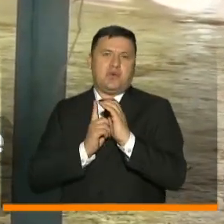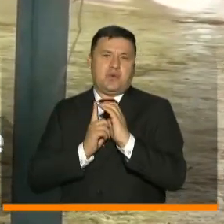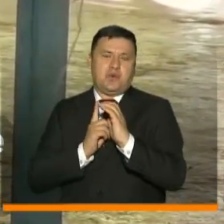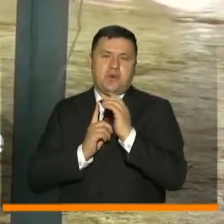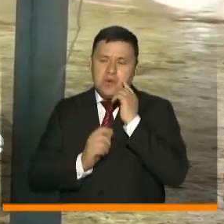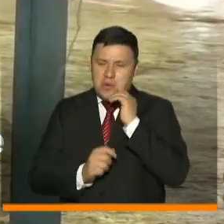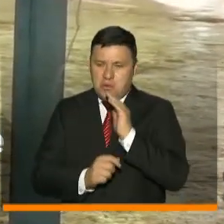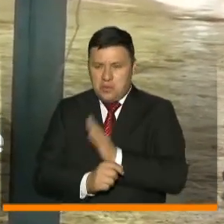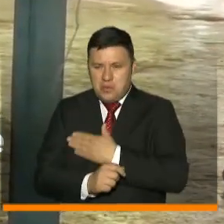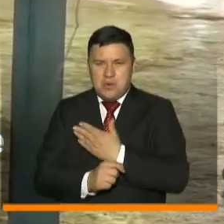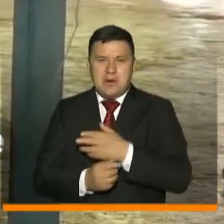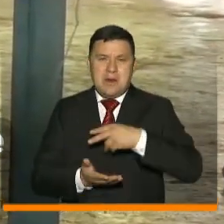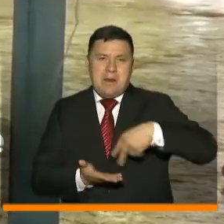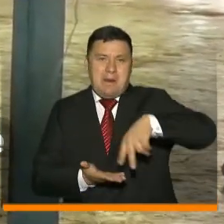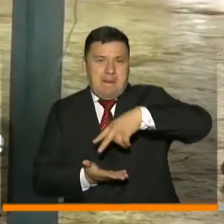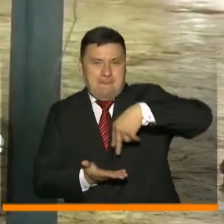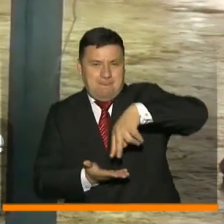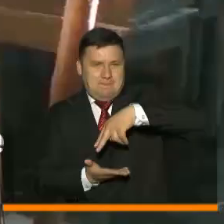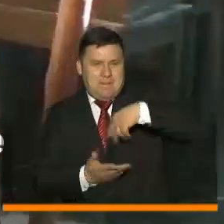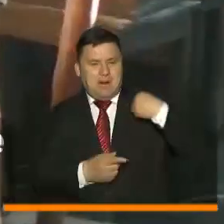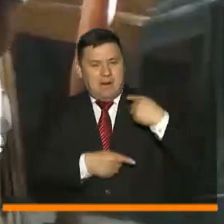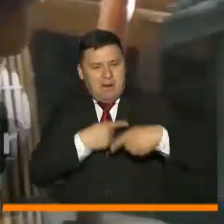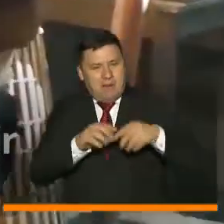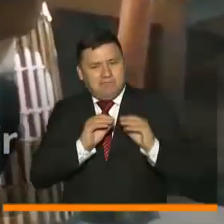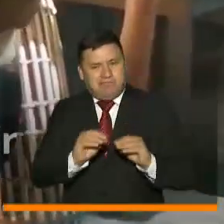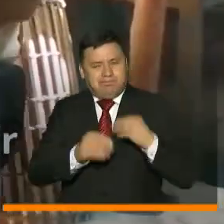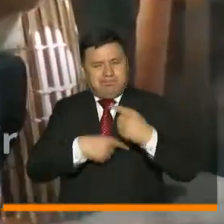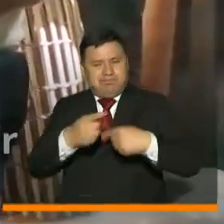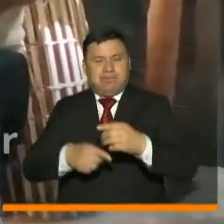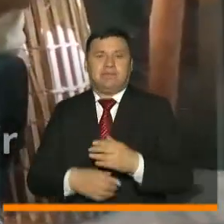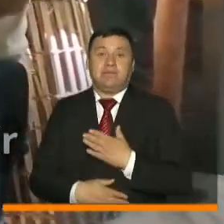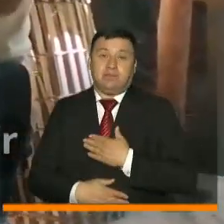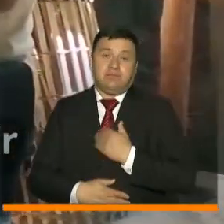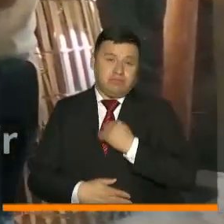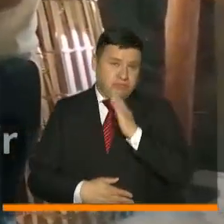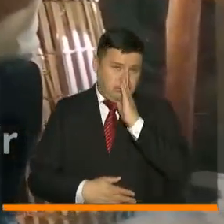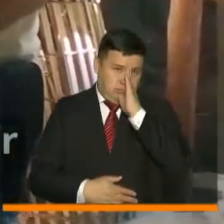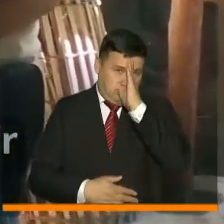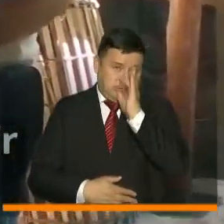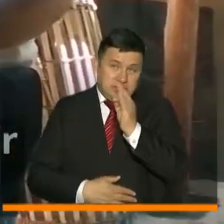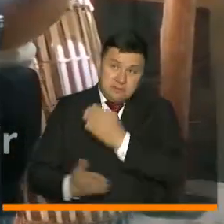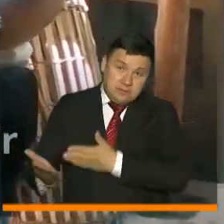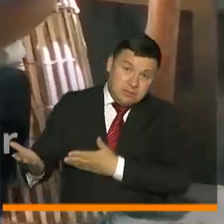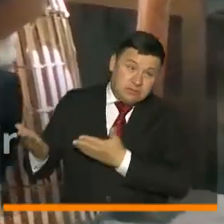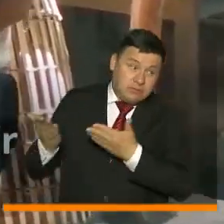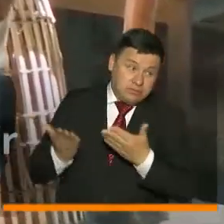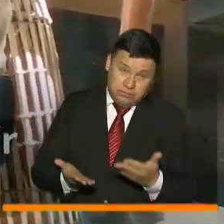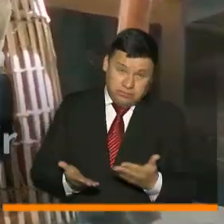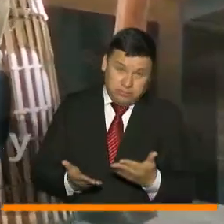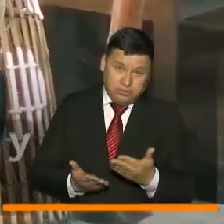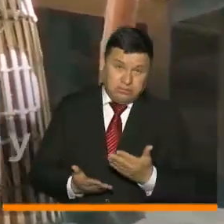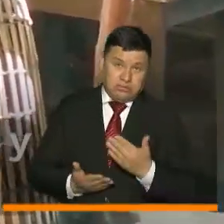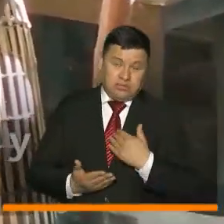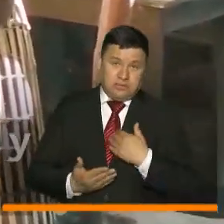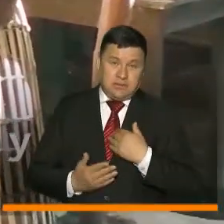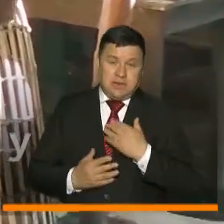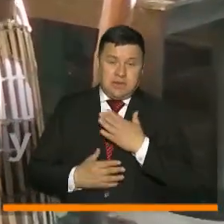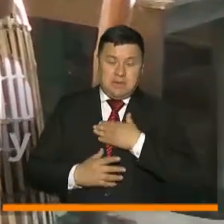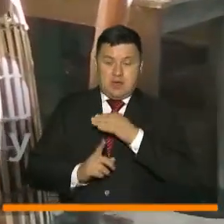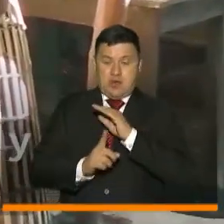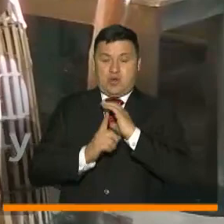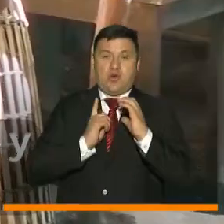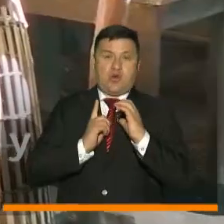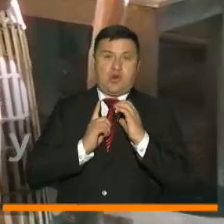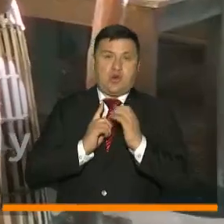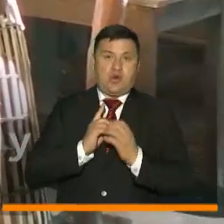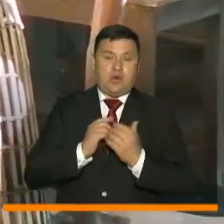la música, del baile, de generación en generación. Para nosotros es una costumbre recibir con, como yo les decía hace rato, con nuestra cultura,